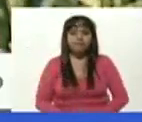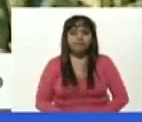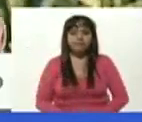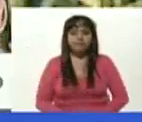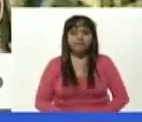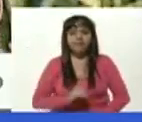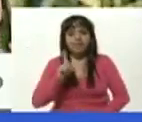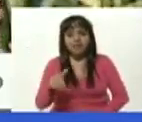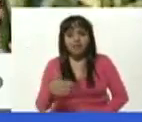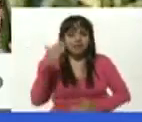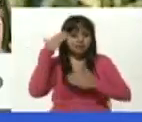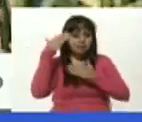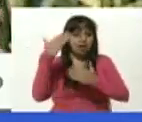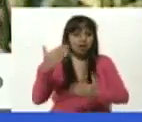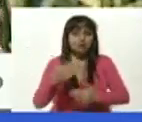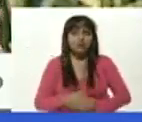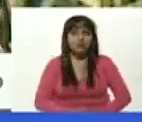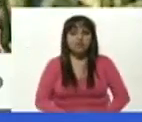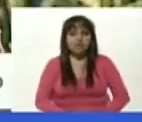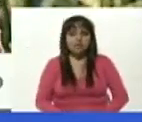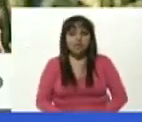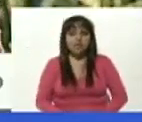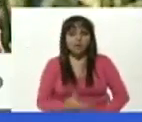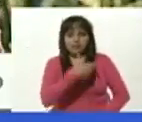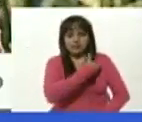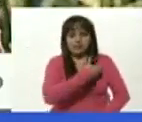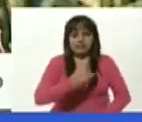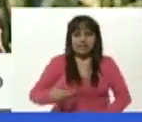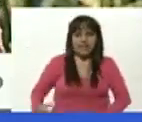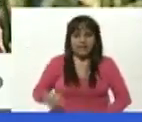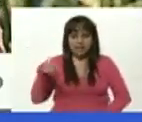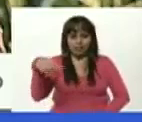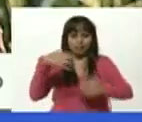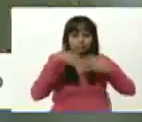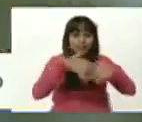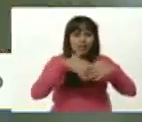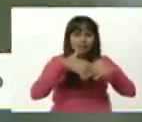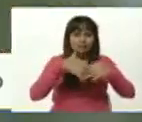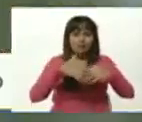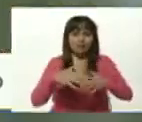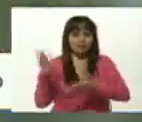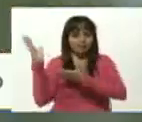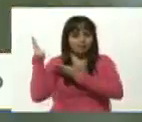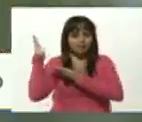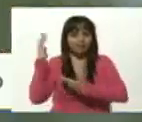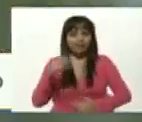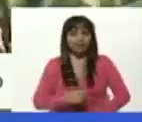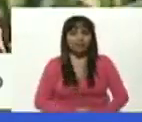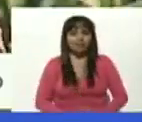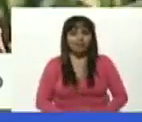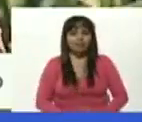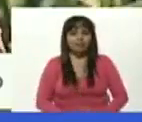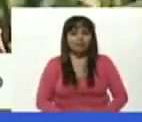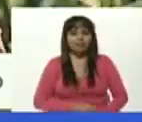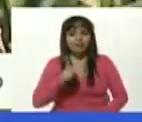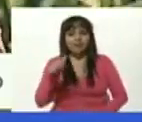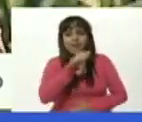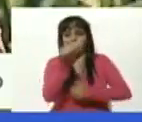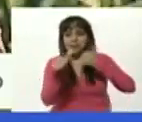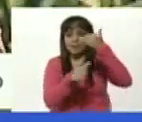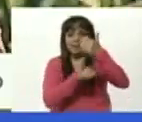También he saludado al general Balbuena Ferrer, presidente de Agrofam, ¿no? A la viceministra